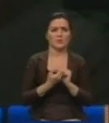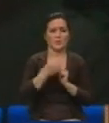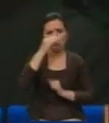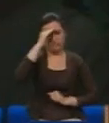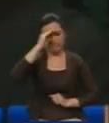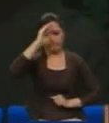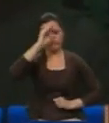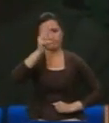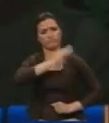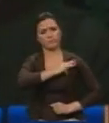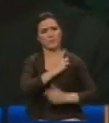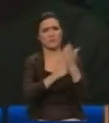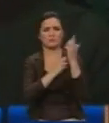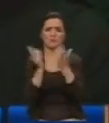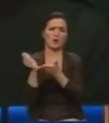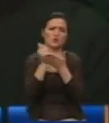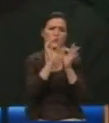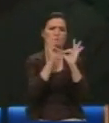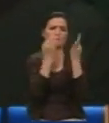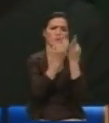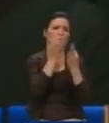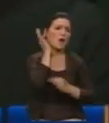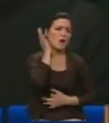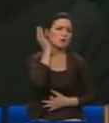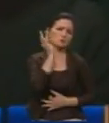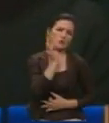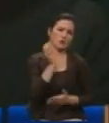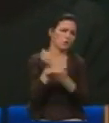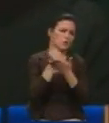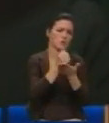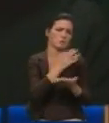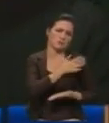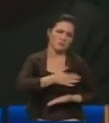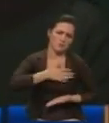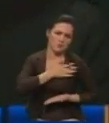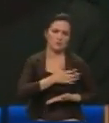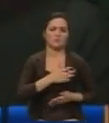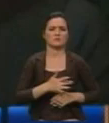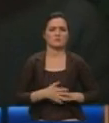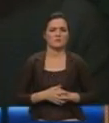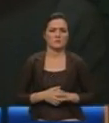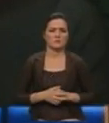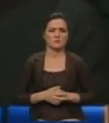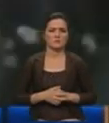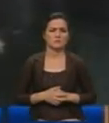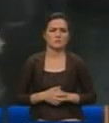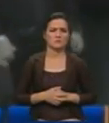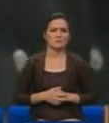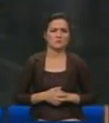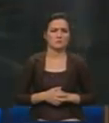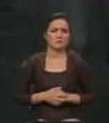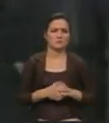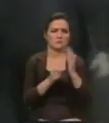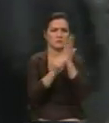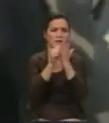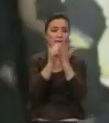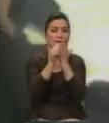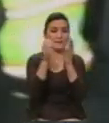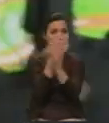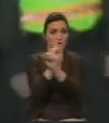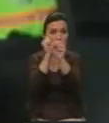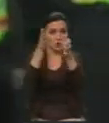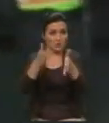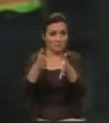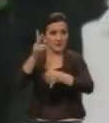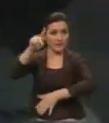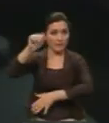es, tiene que ayudar a la familia, a la esposa especialmente. El ministro de Defensa se hizo